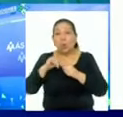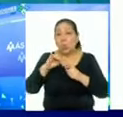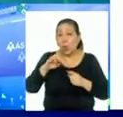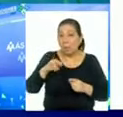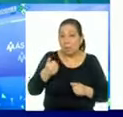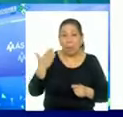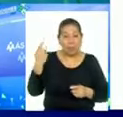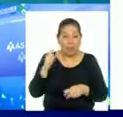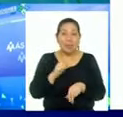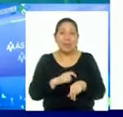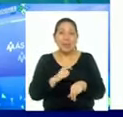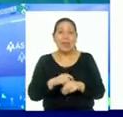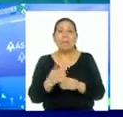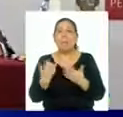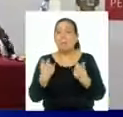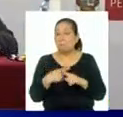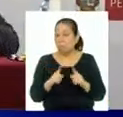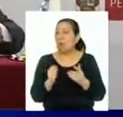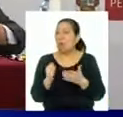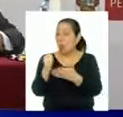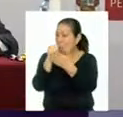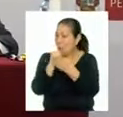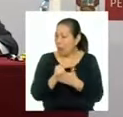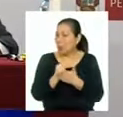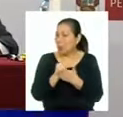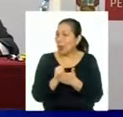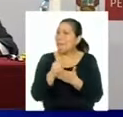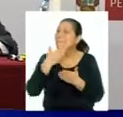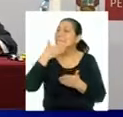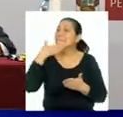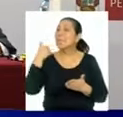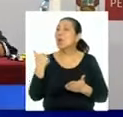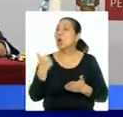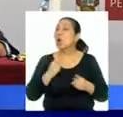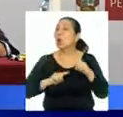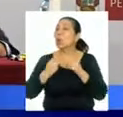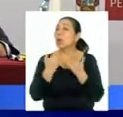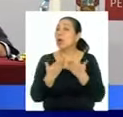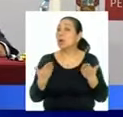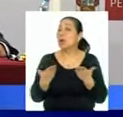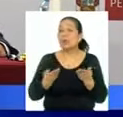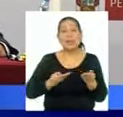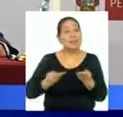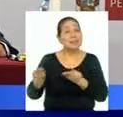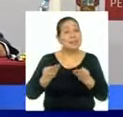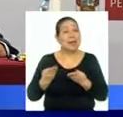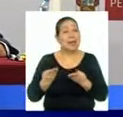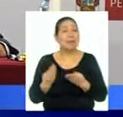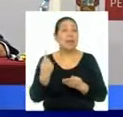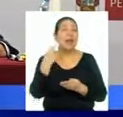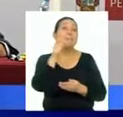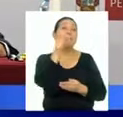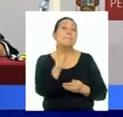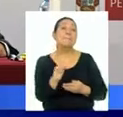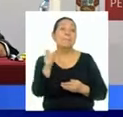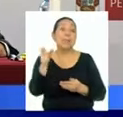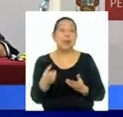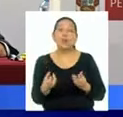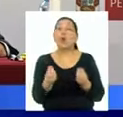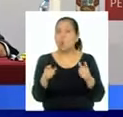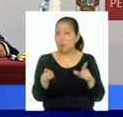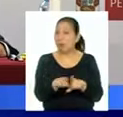ya desde hace mucho tiempo, y creo que los va a ayudar a organizarse un poco mejor en algunos aspectos de los servicios a las personas.